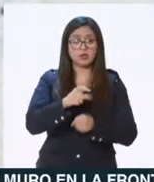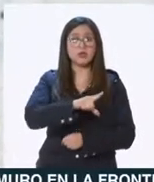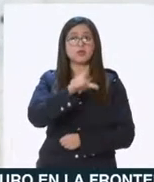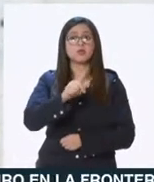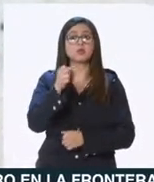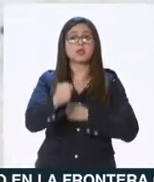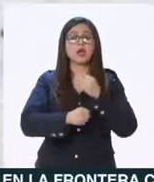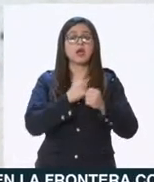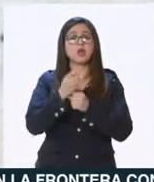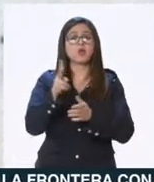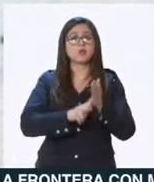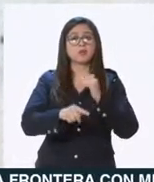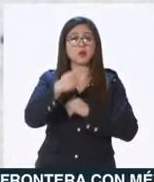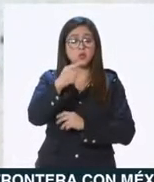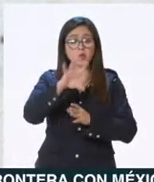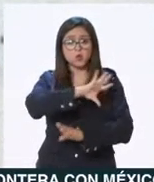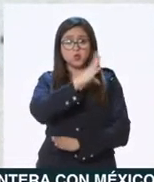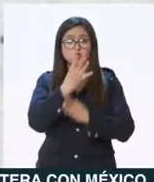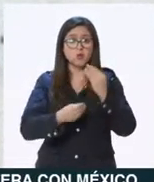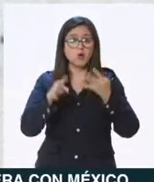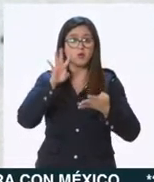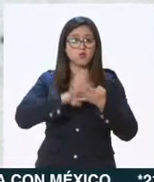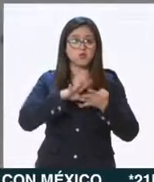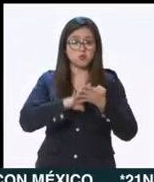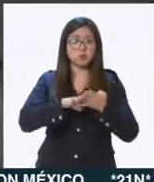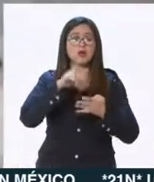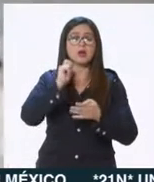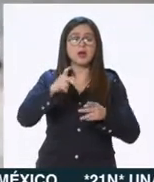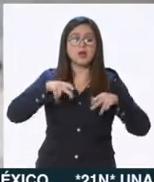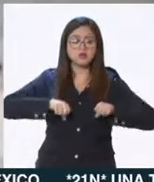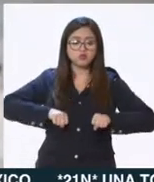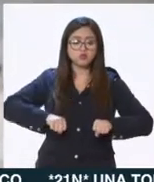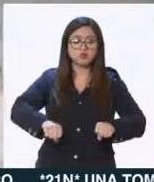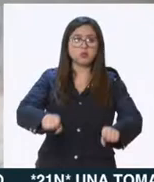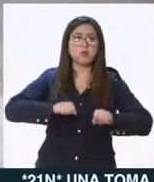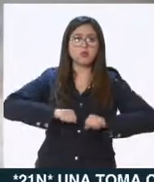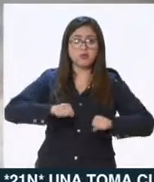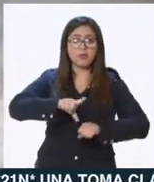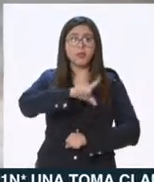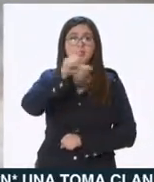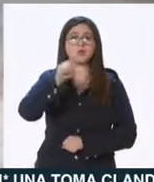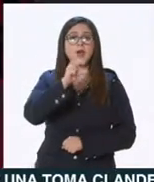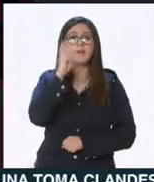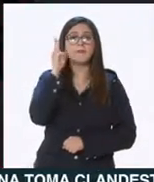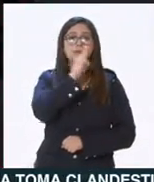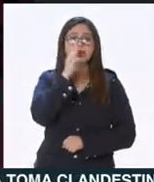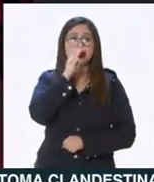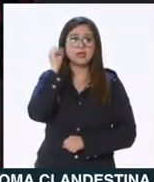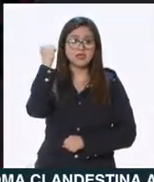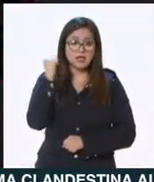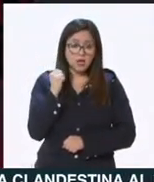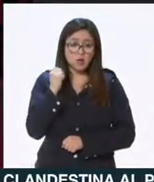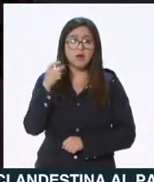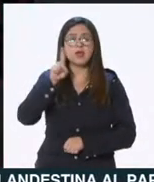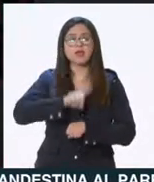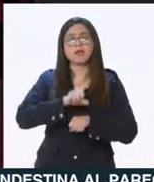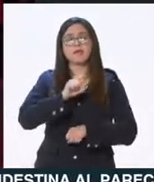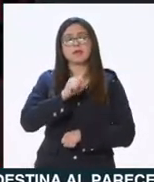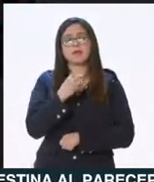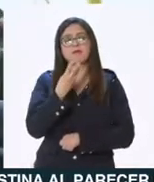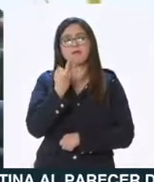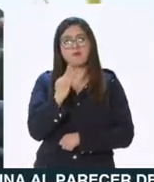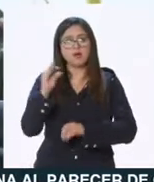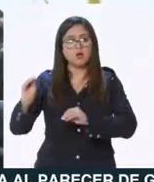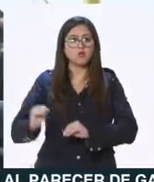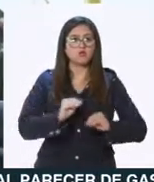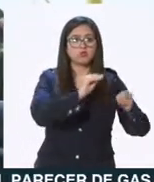de la prisión de Puente Grande, Jalisco, en un carrito de lavandería y fue recapturado en Mazatlán, Sinaloa, el 22 de febrero de 2014 y